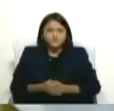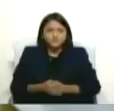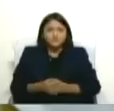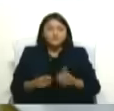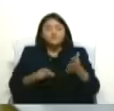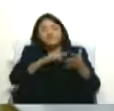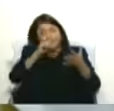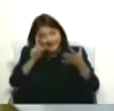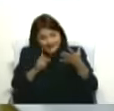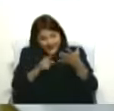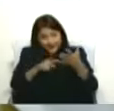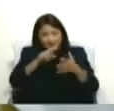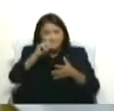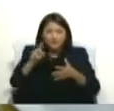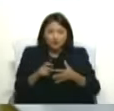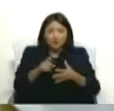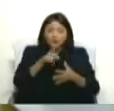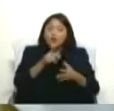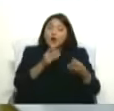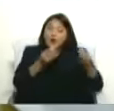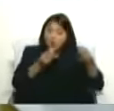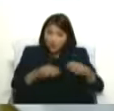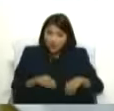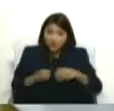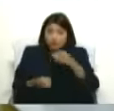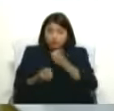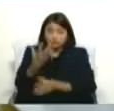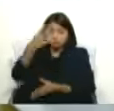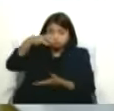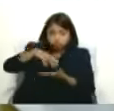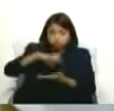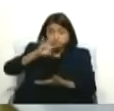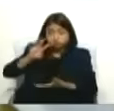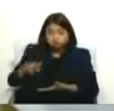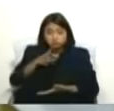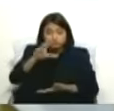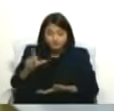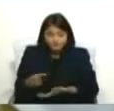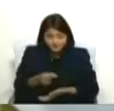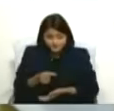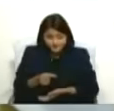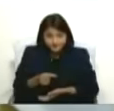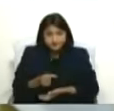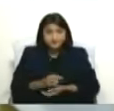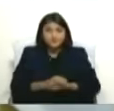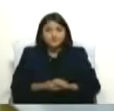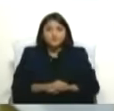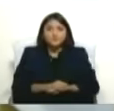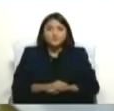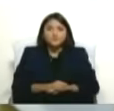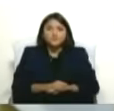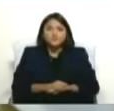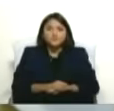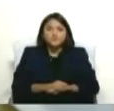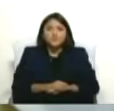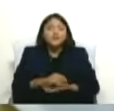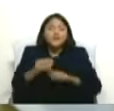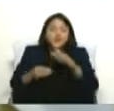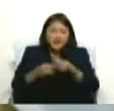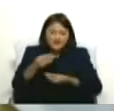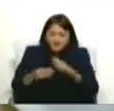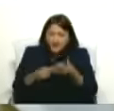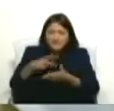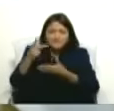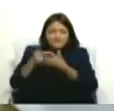Quinta pregunta. ¿Está usted de acuerdo con la creación del Estado Guayana Esequiba y se desarrolle